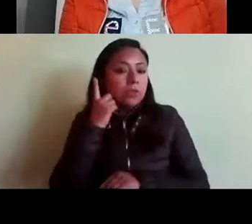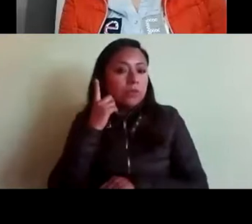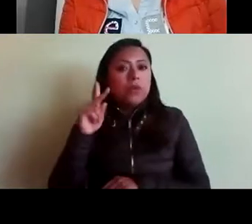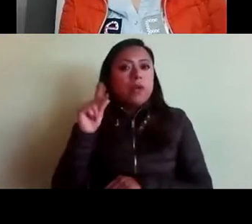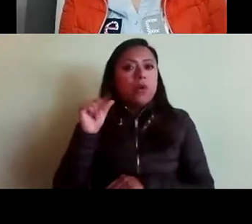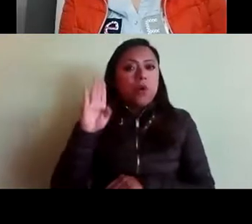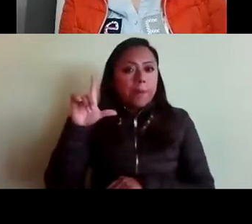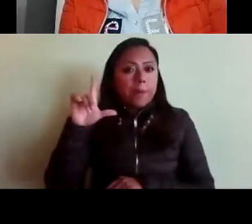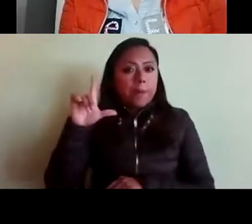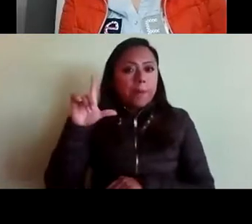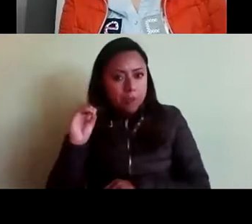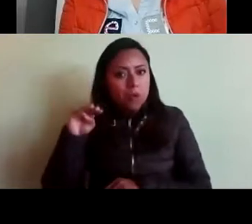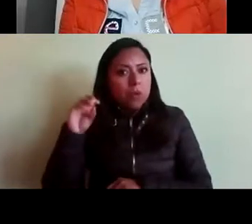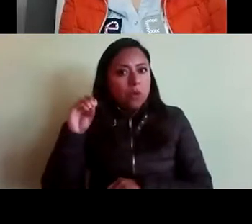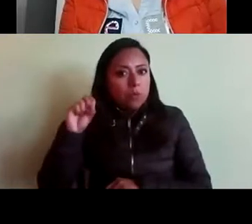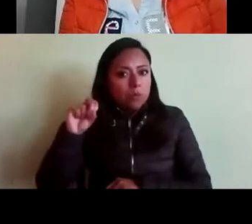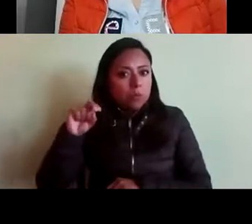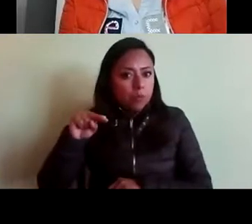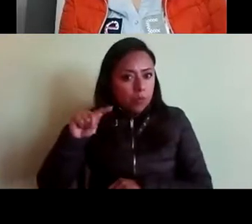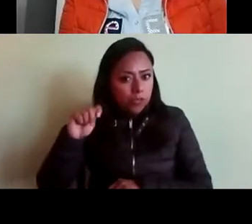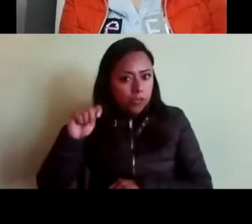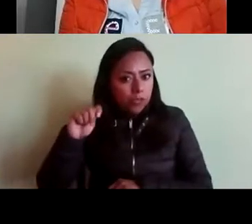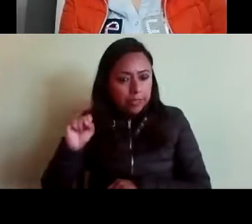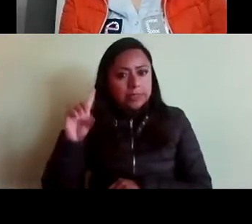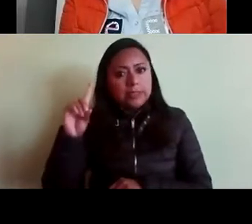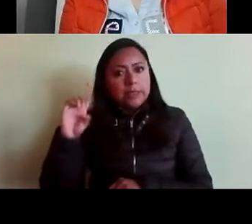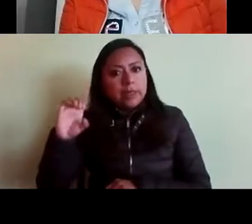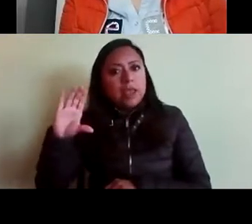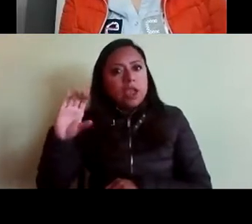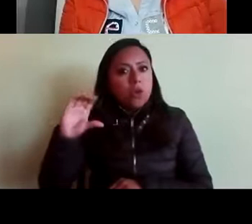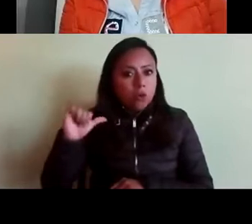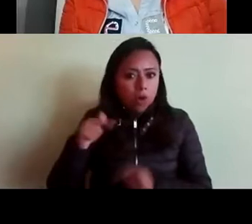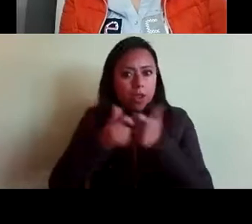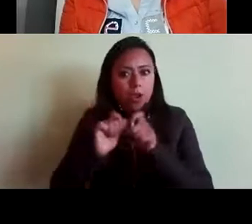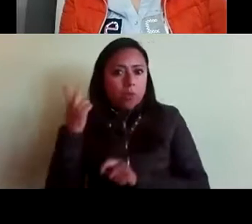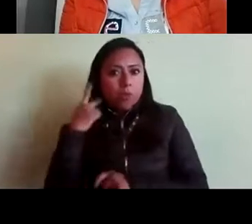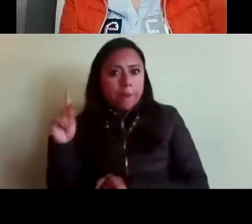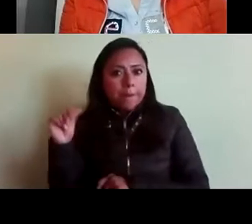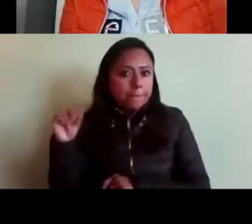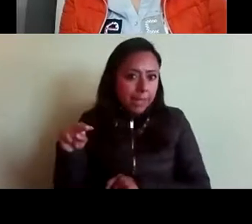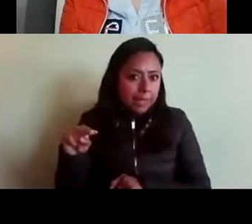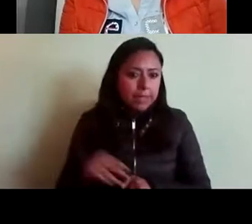parlamentario del Partido Acción Nacional.